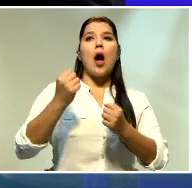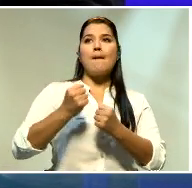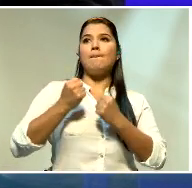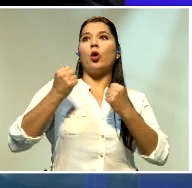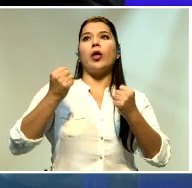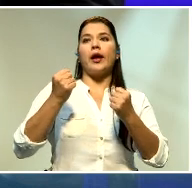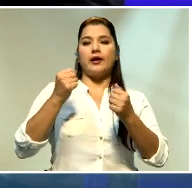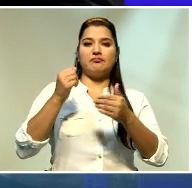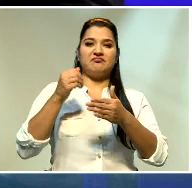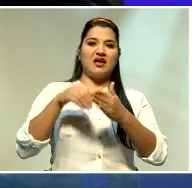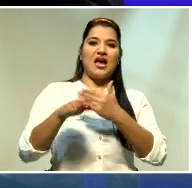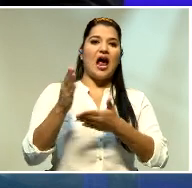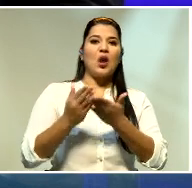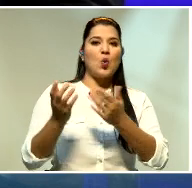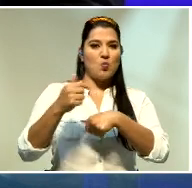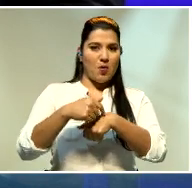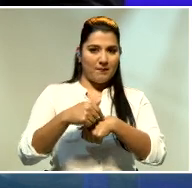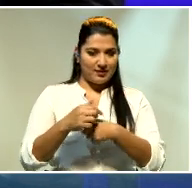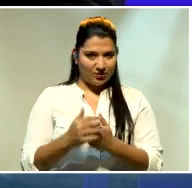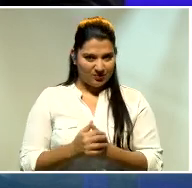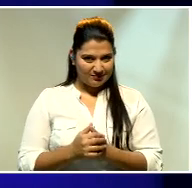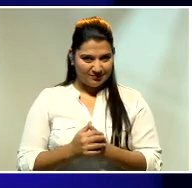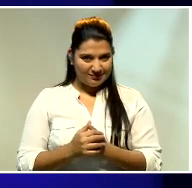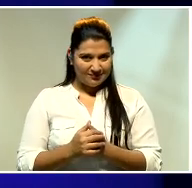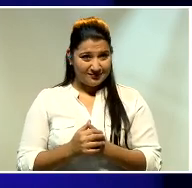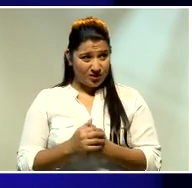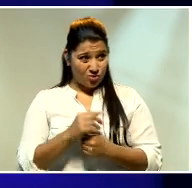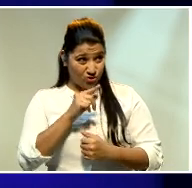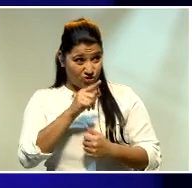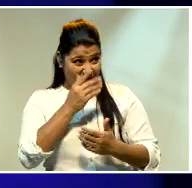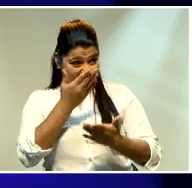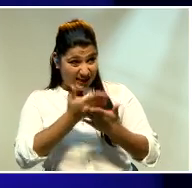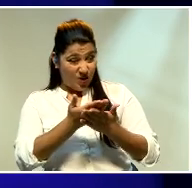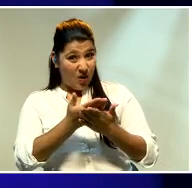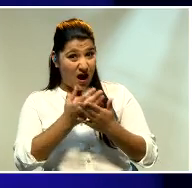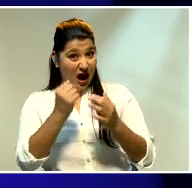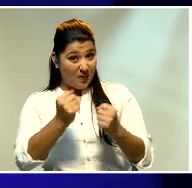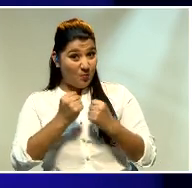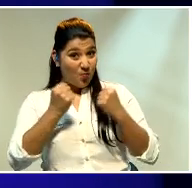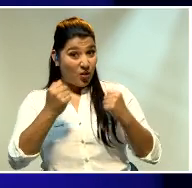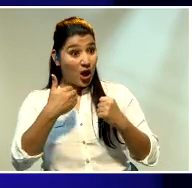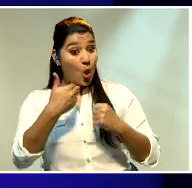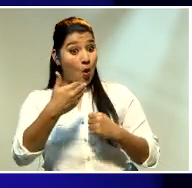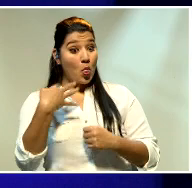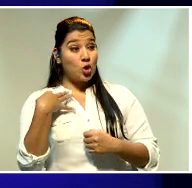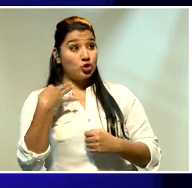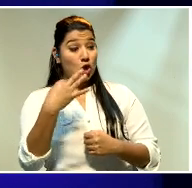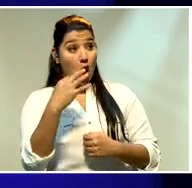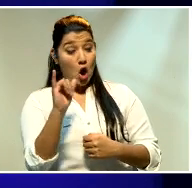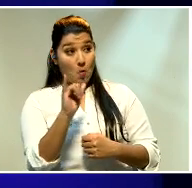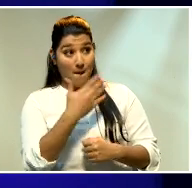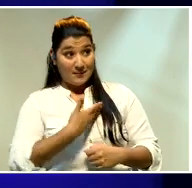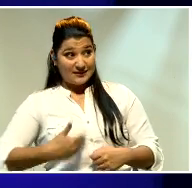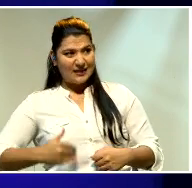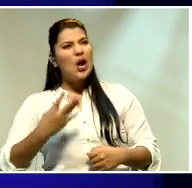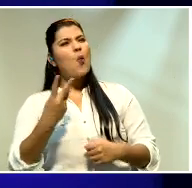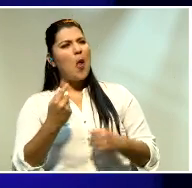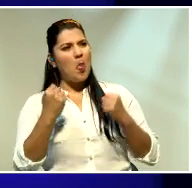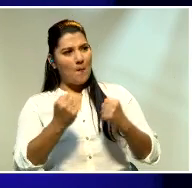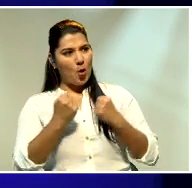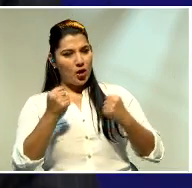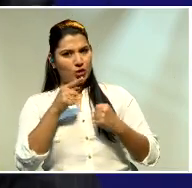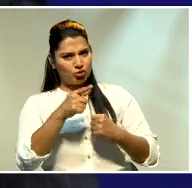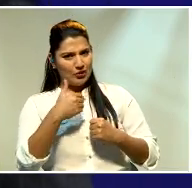momento. ¿Se llega al poder cuando lo elige el presidente? ¿Cuánto poder tiene el presidente de Costa Rica? En